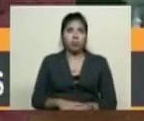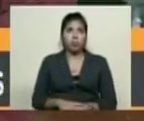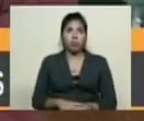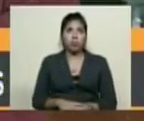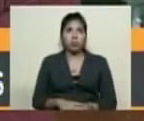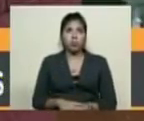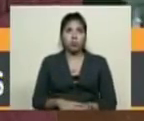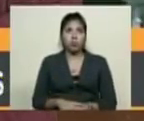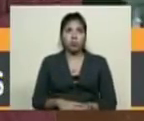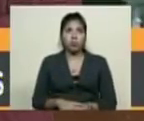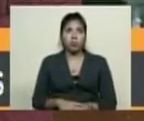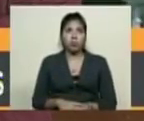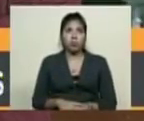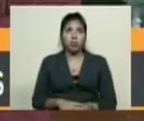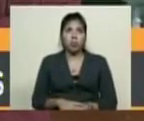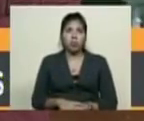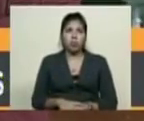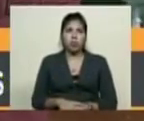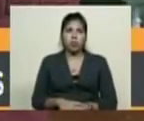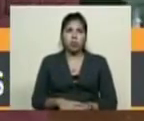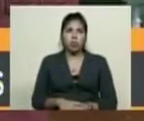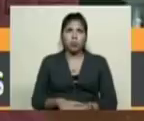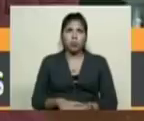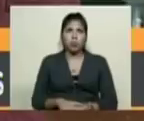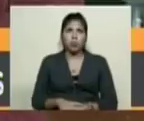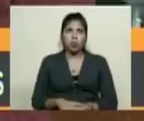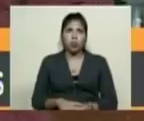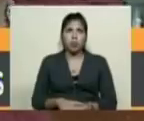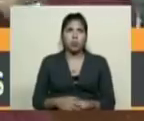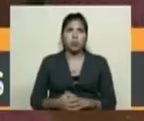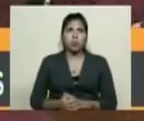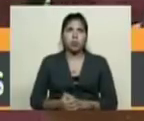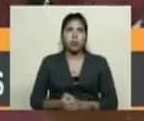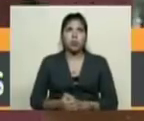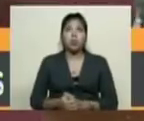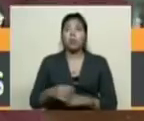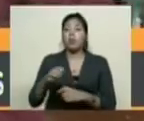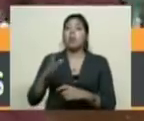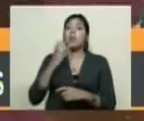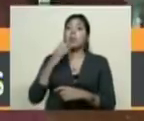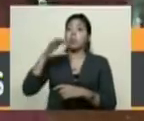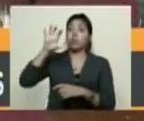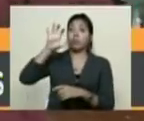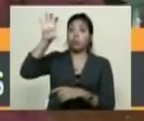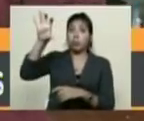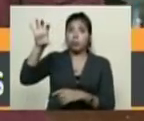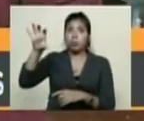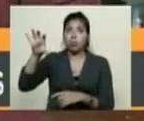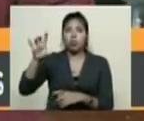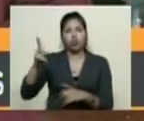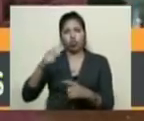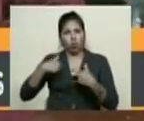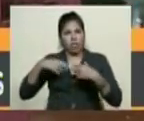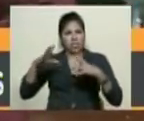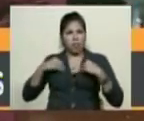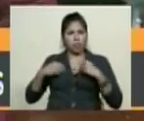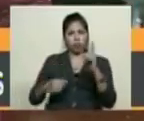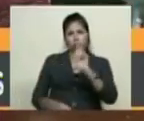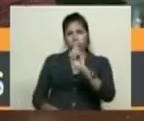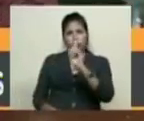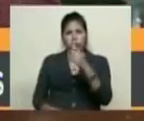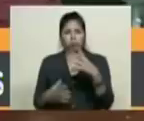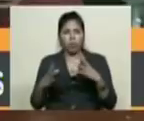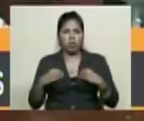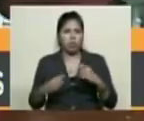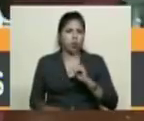inaudita que un gobierno extranjero pretenda gobernar nuestro país. No lo acepto. No lo podemos